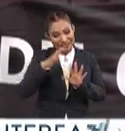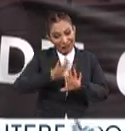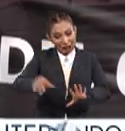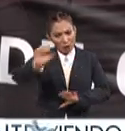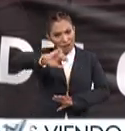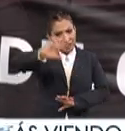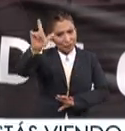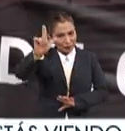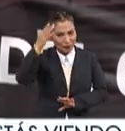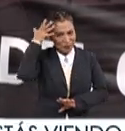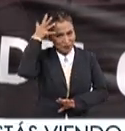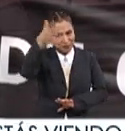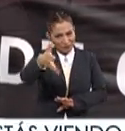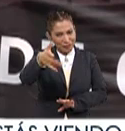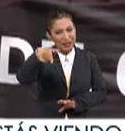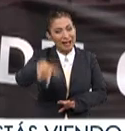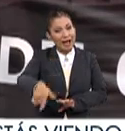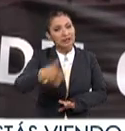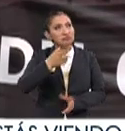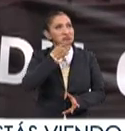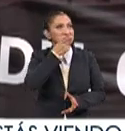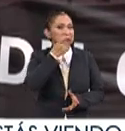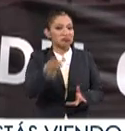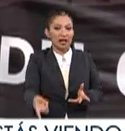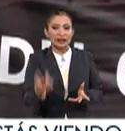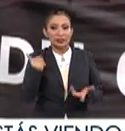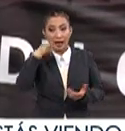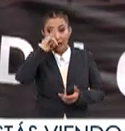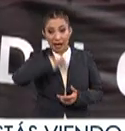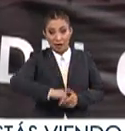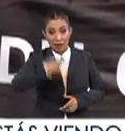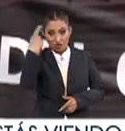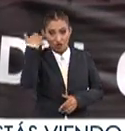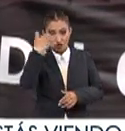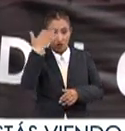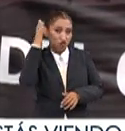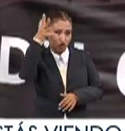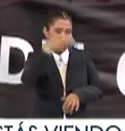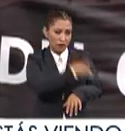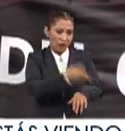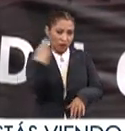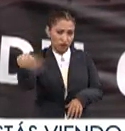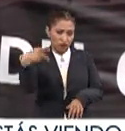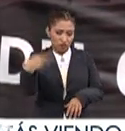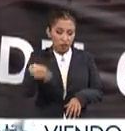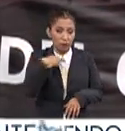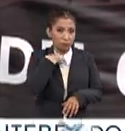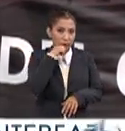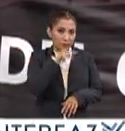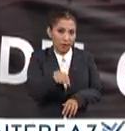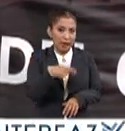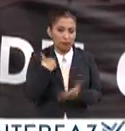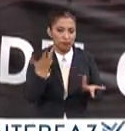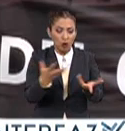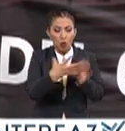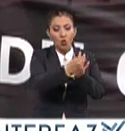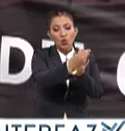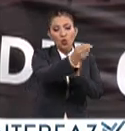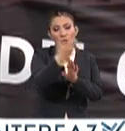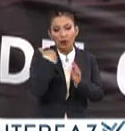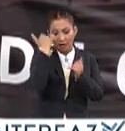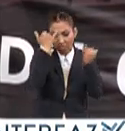ser profesionistas y vamos a decir jefes de familia, ellos de alguna manera reproduzcan